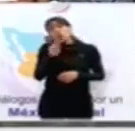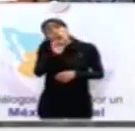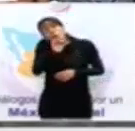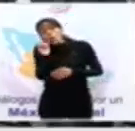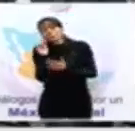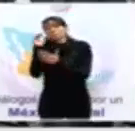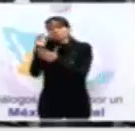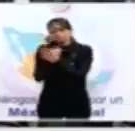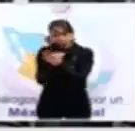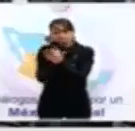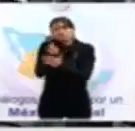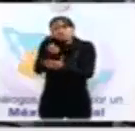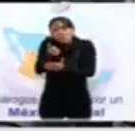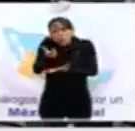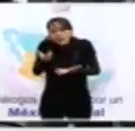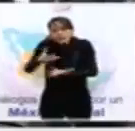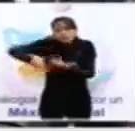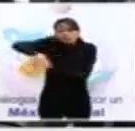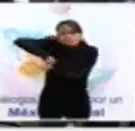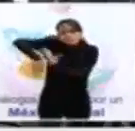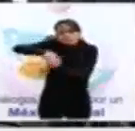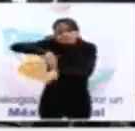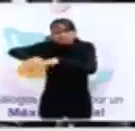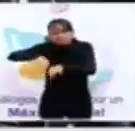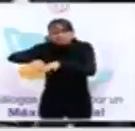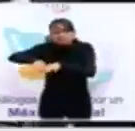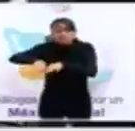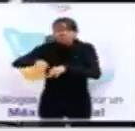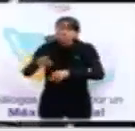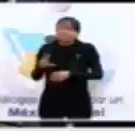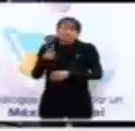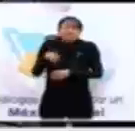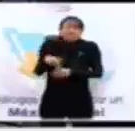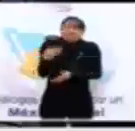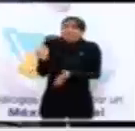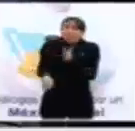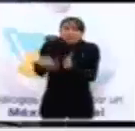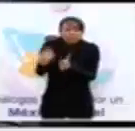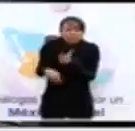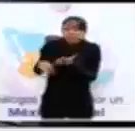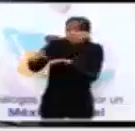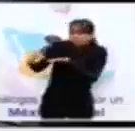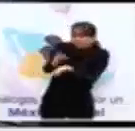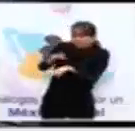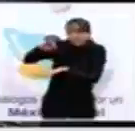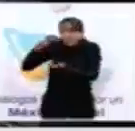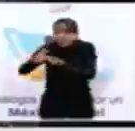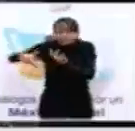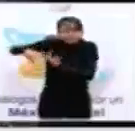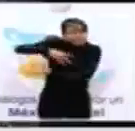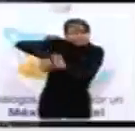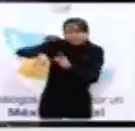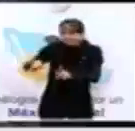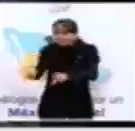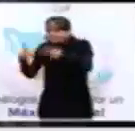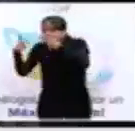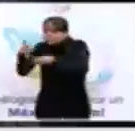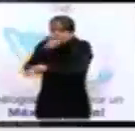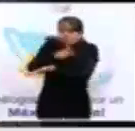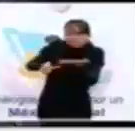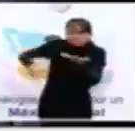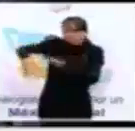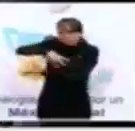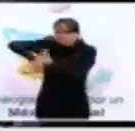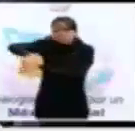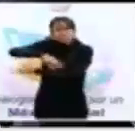en cambio productores pequeños con menor productividad, que a veces la producción es solamente de sustento y no hay